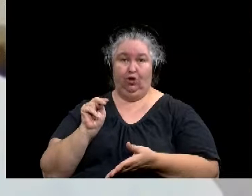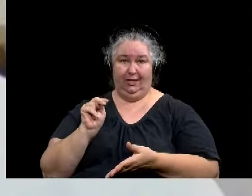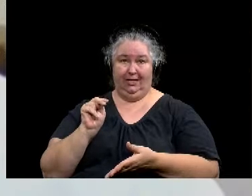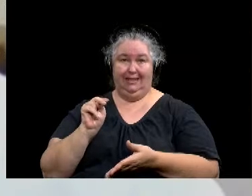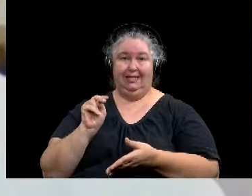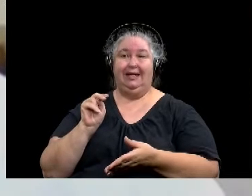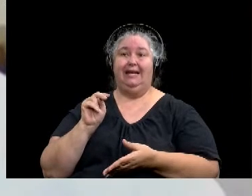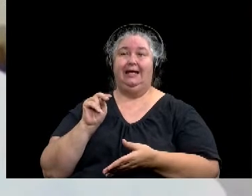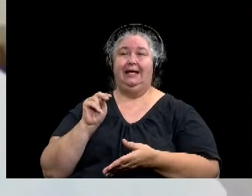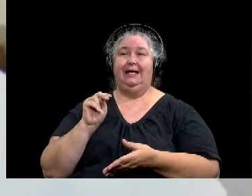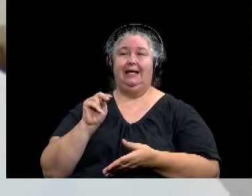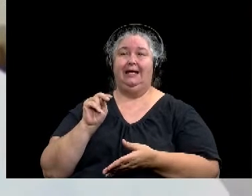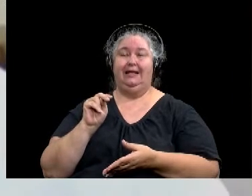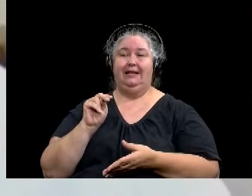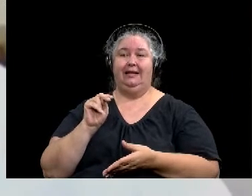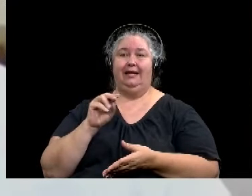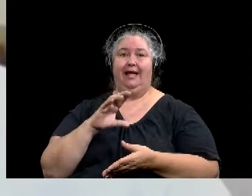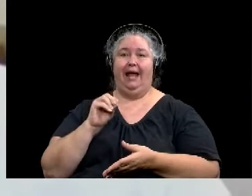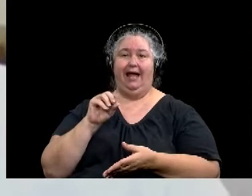millones